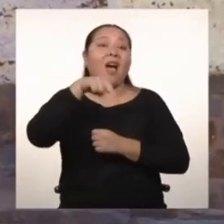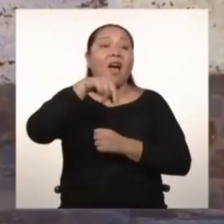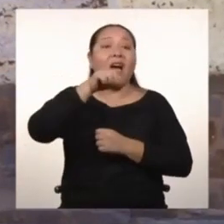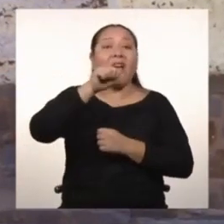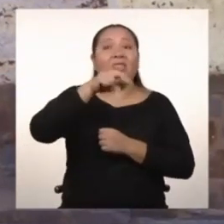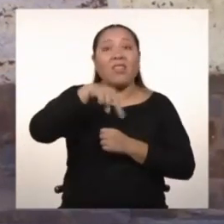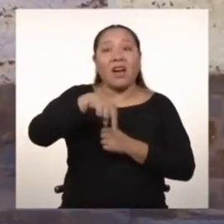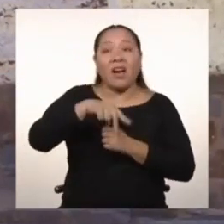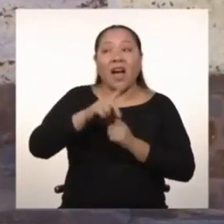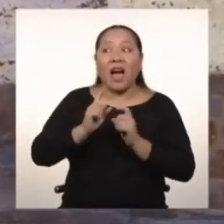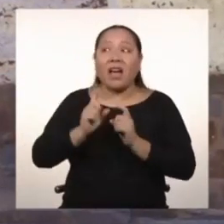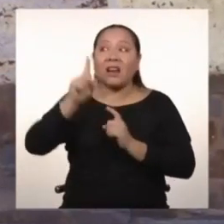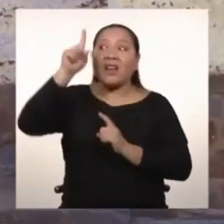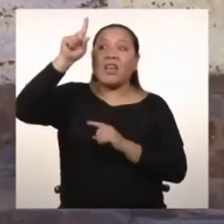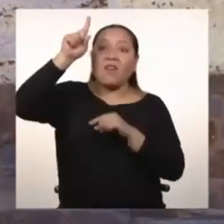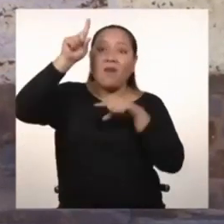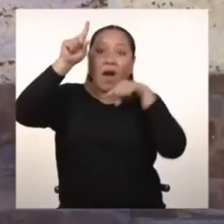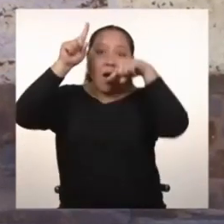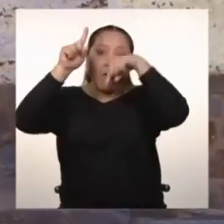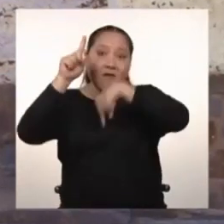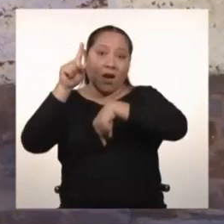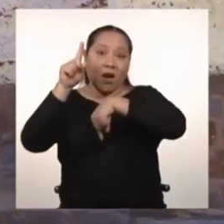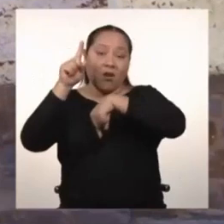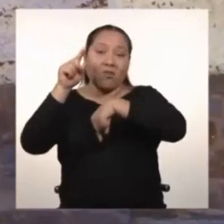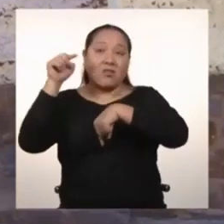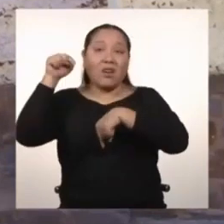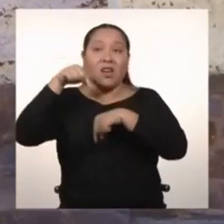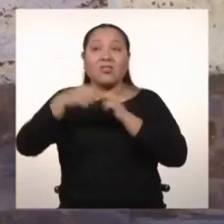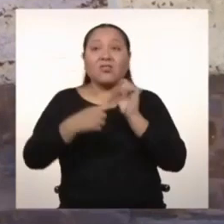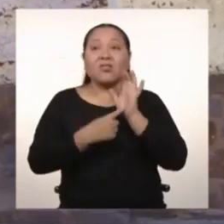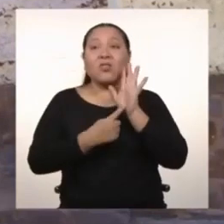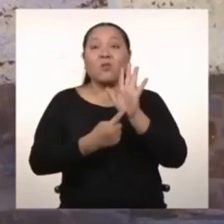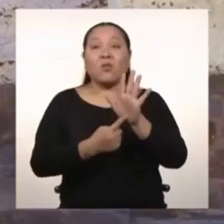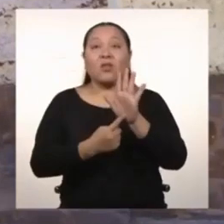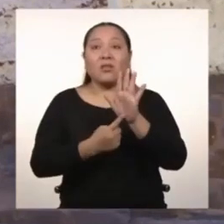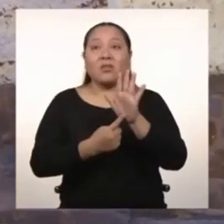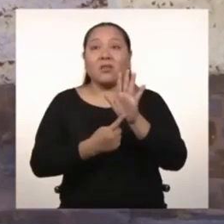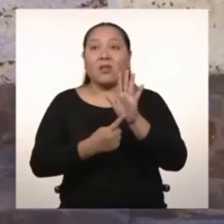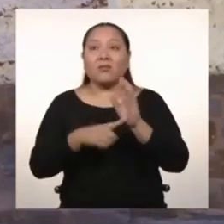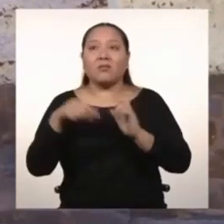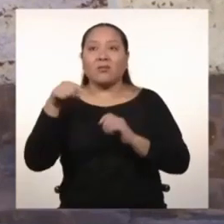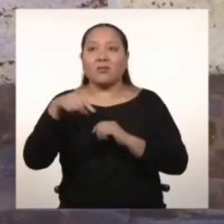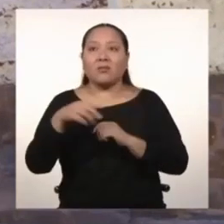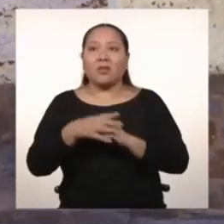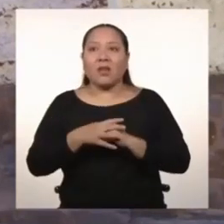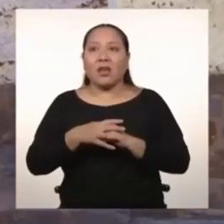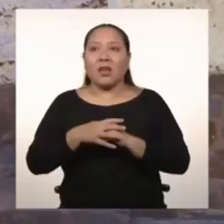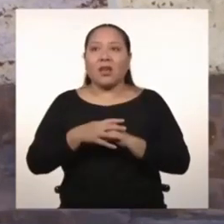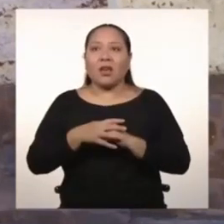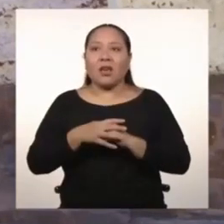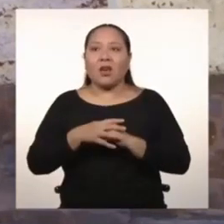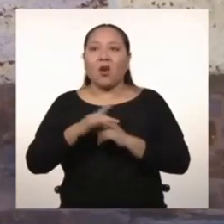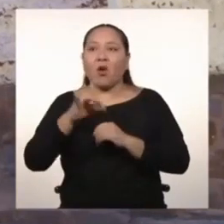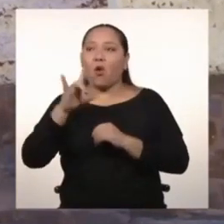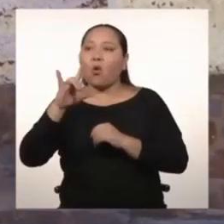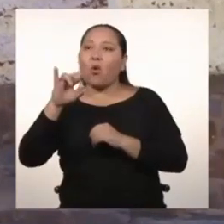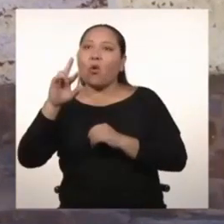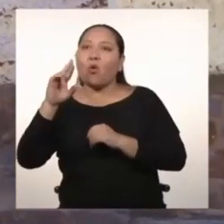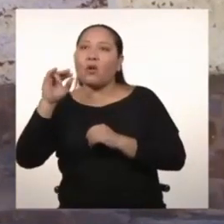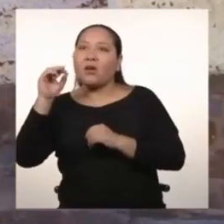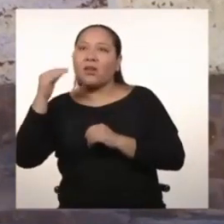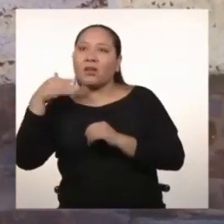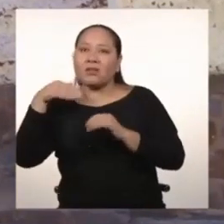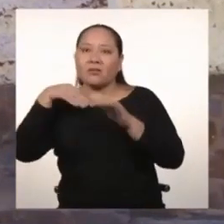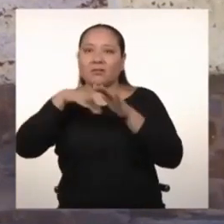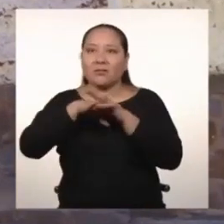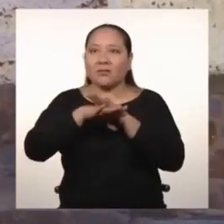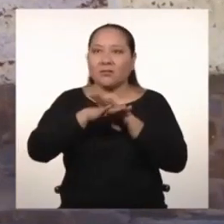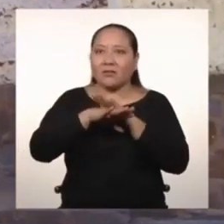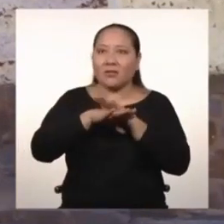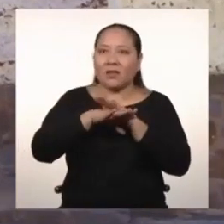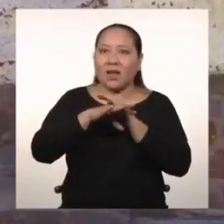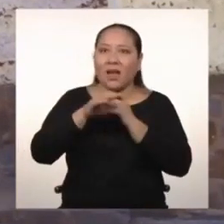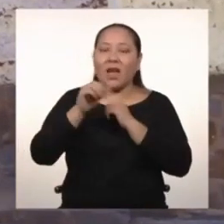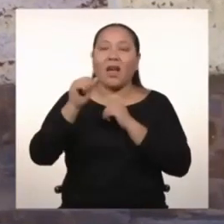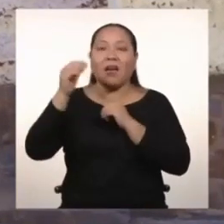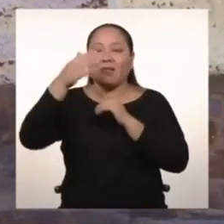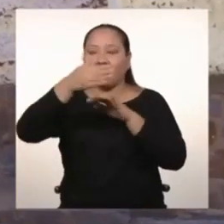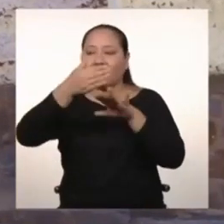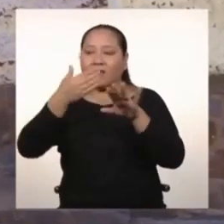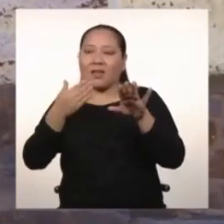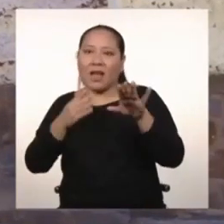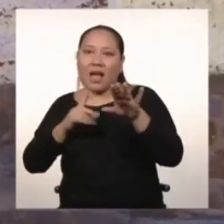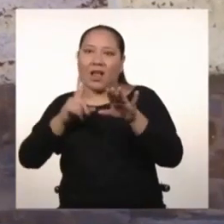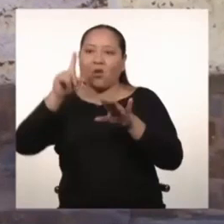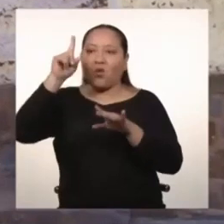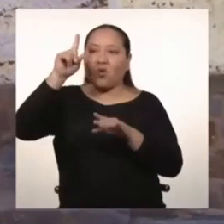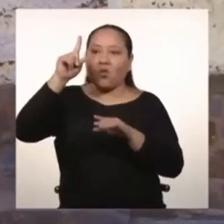arriba, abajo. Y esto se muestra aquí. Por un lado, por ejemplo, entraban los del Urin y por el otro lado de la cruz entraban los del Anan. Por un